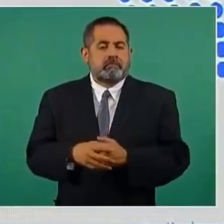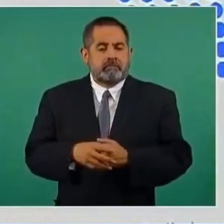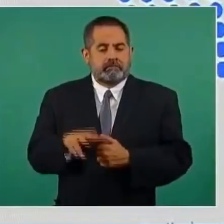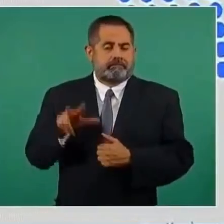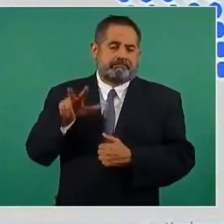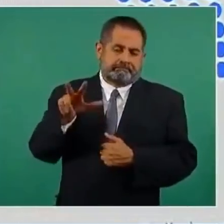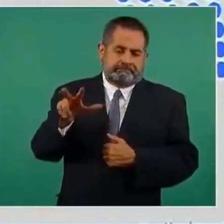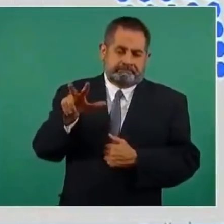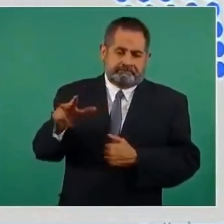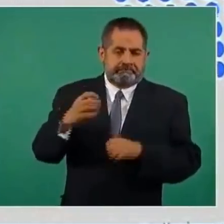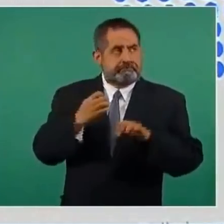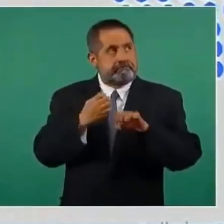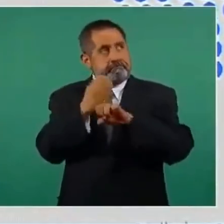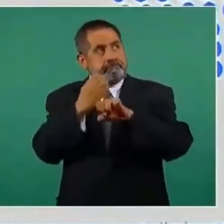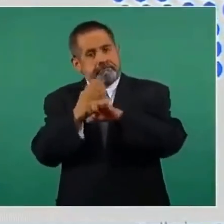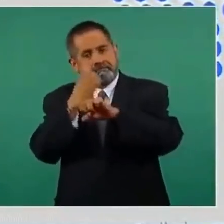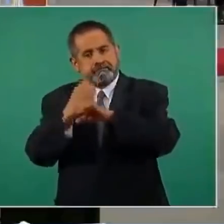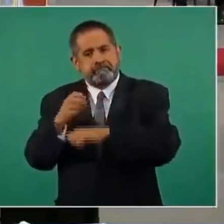18.